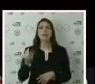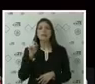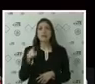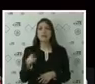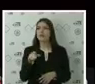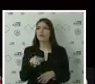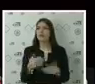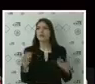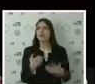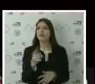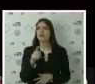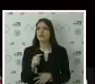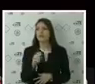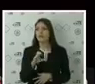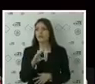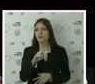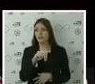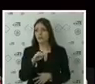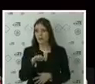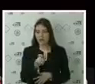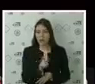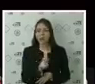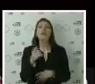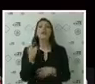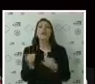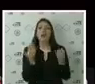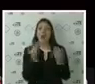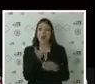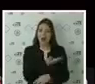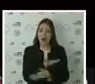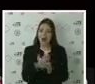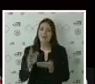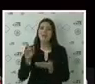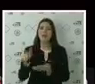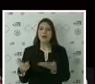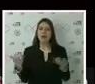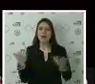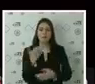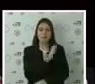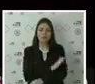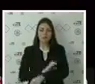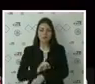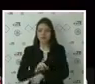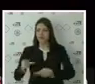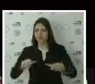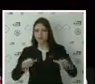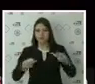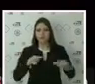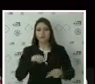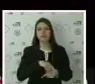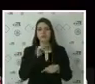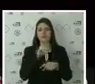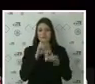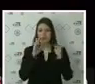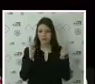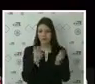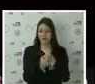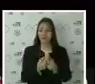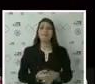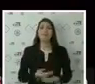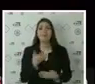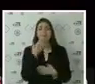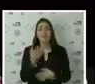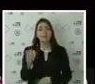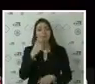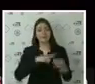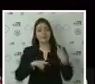la Ciudad de México y quien además fungirá como coordinadora de este webinar. Bienvenidas y bienvenidos. Del